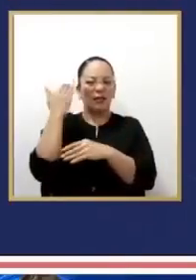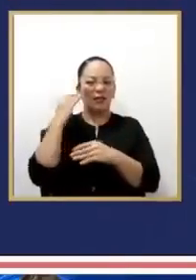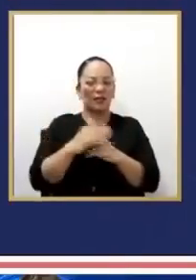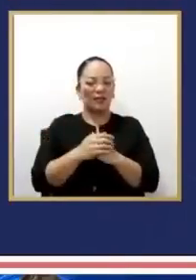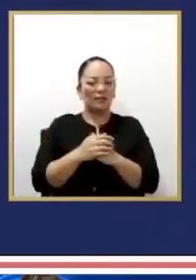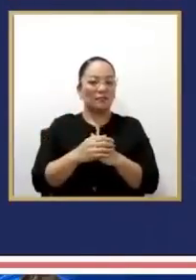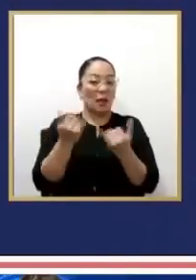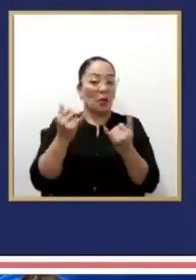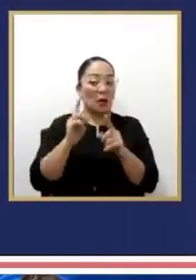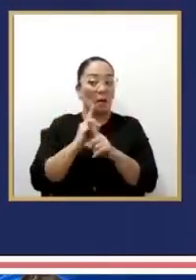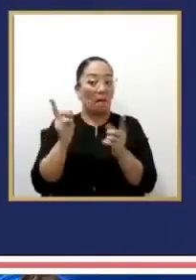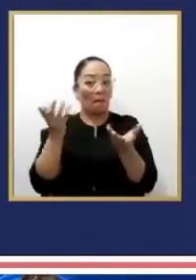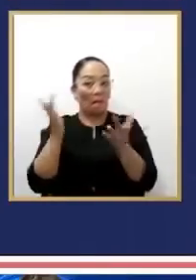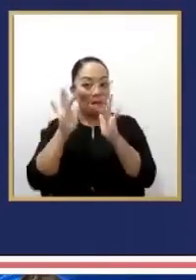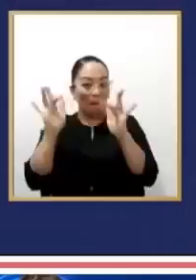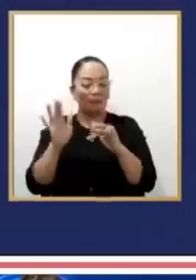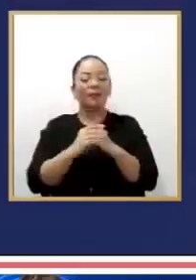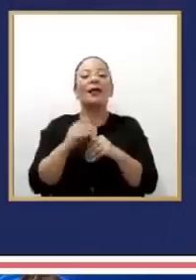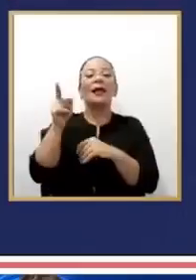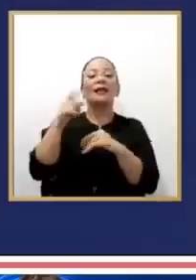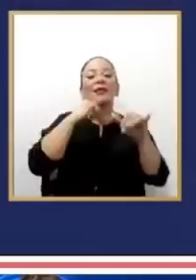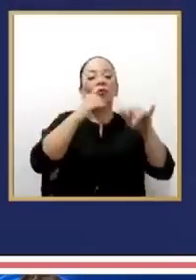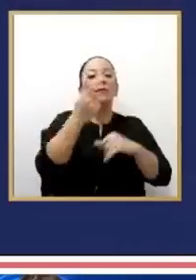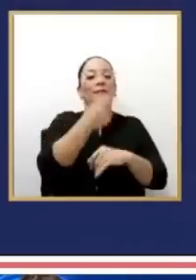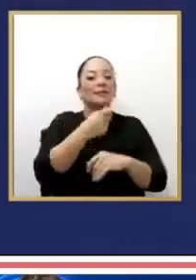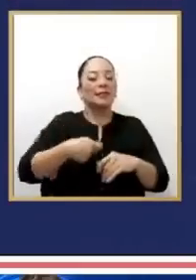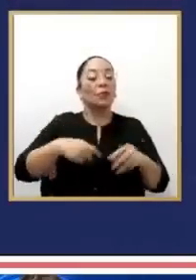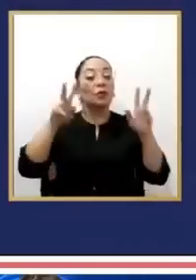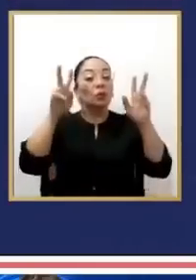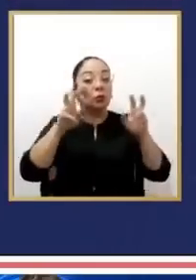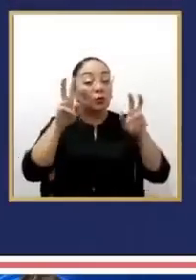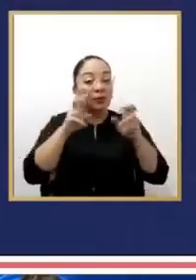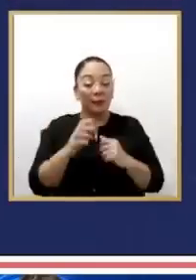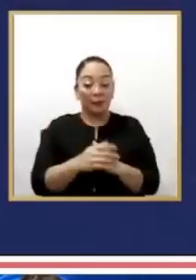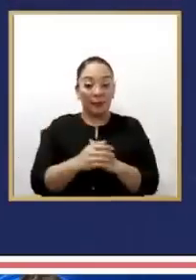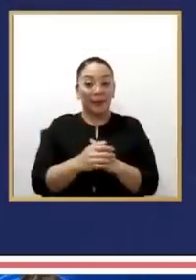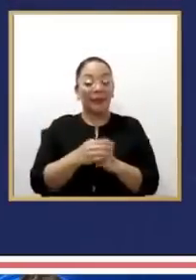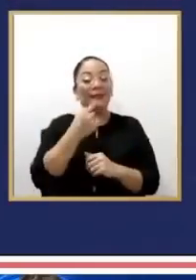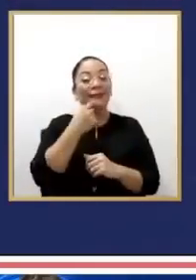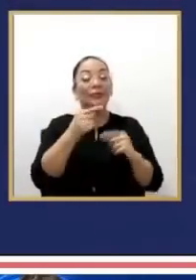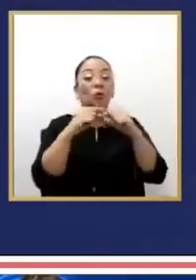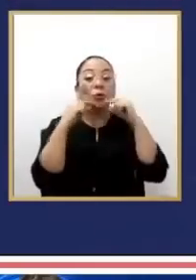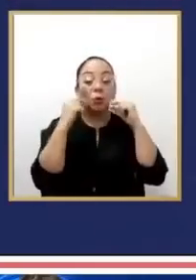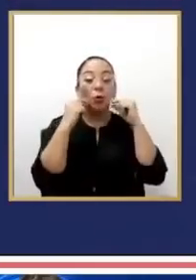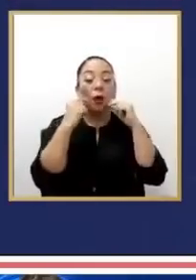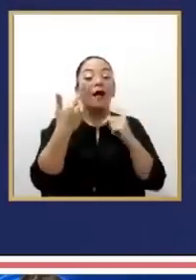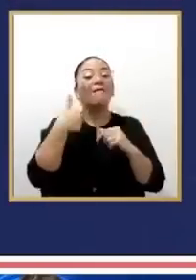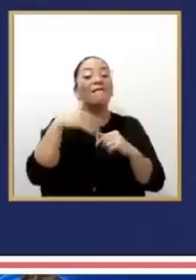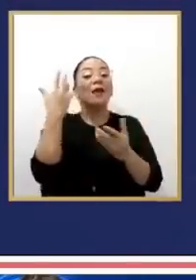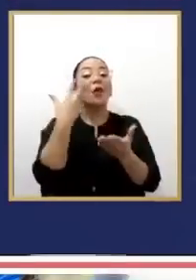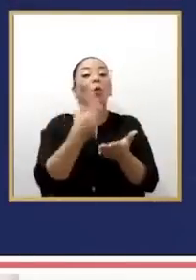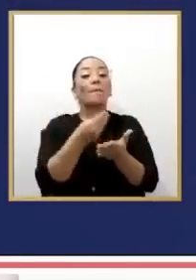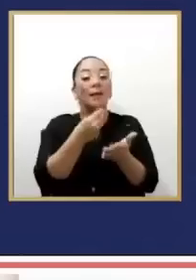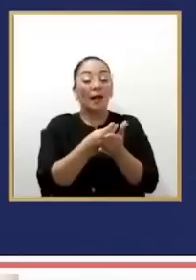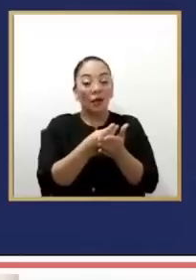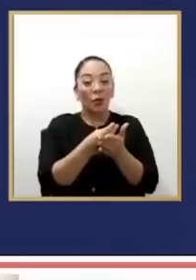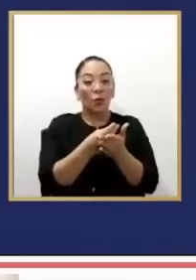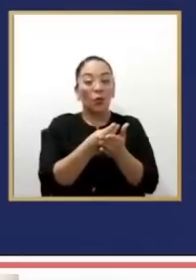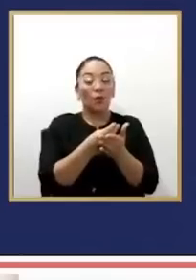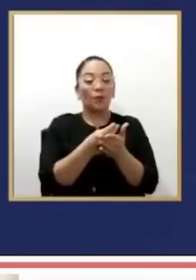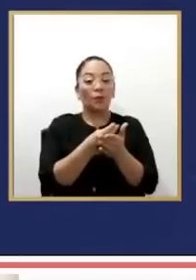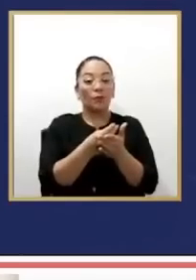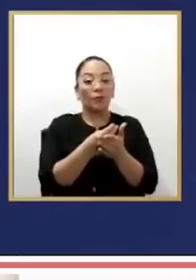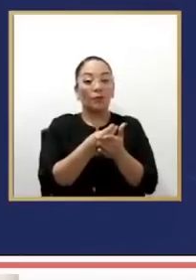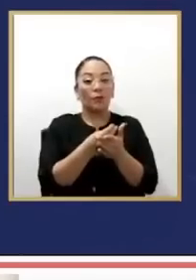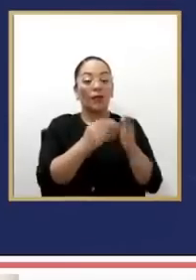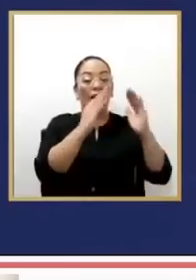dejó de salir. Él denuncia al presidente porque según él, don Rodrigo había comprado la casa